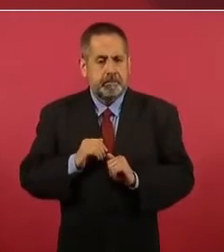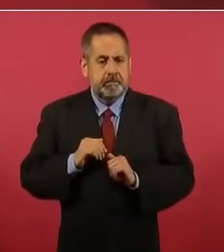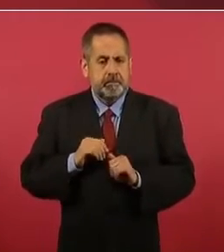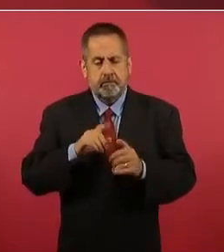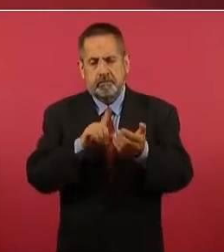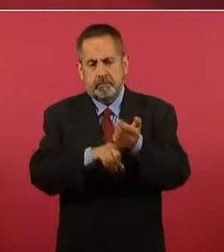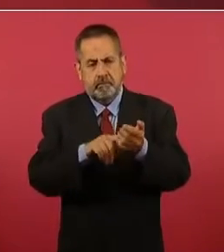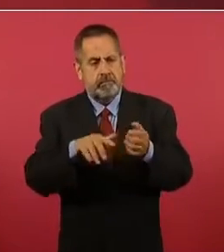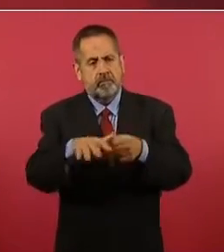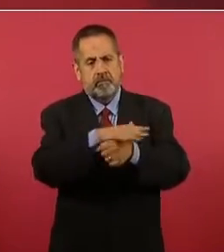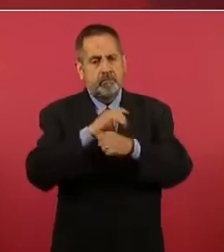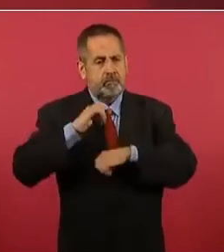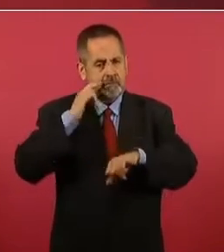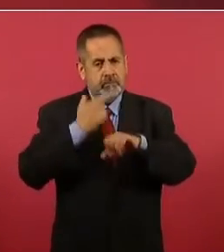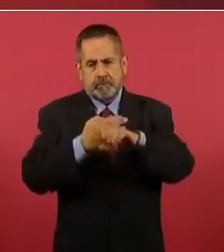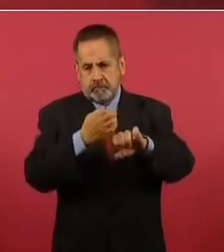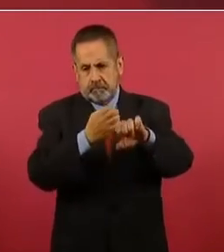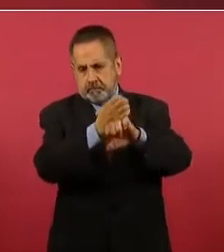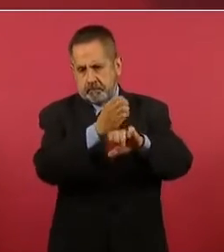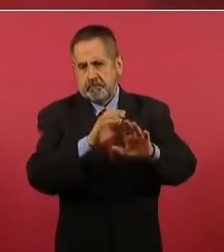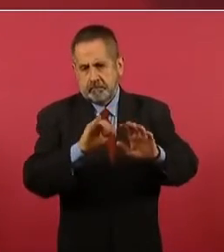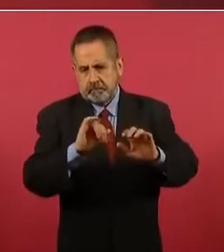común,